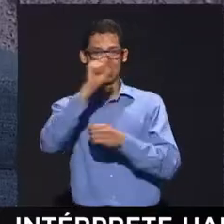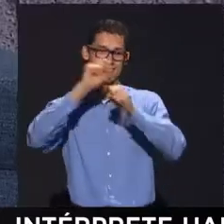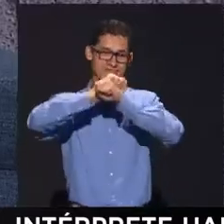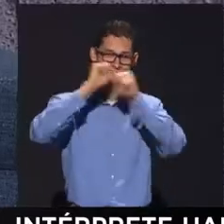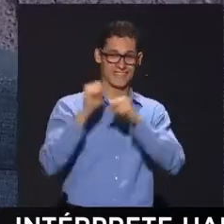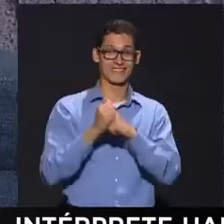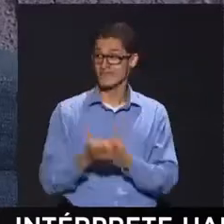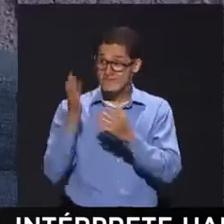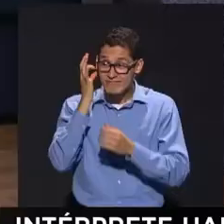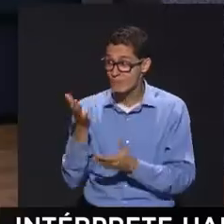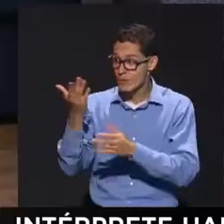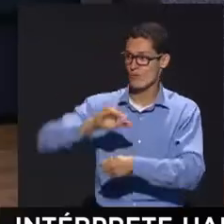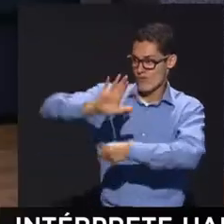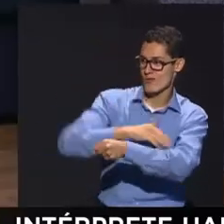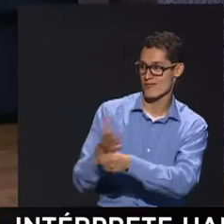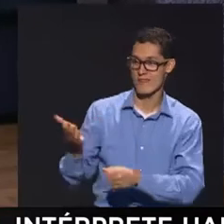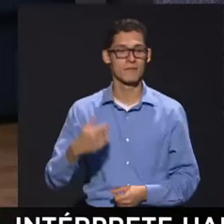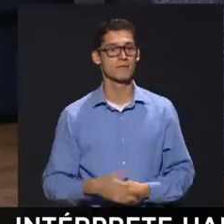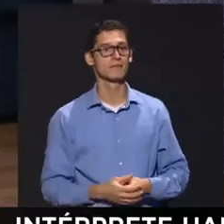música. Así es.